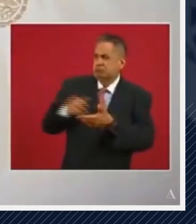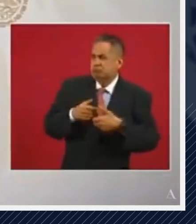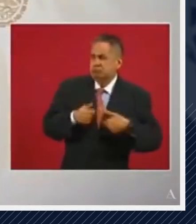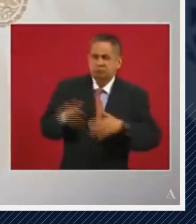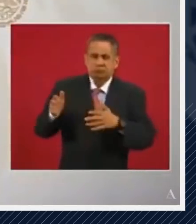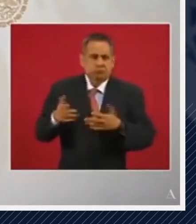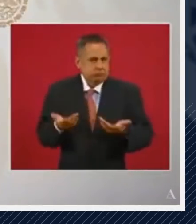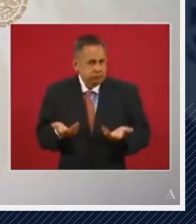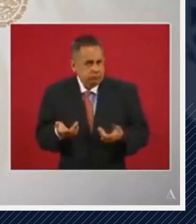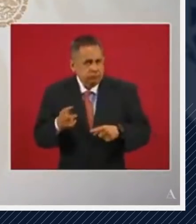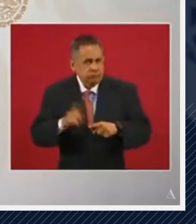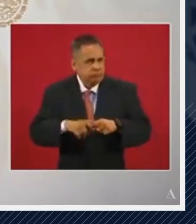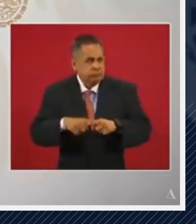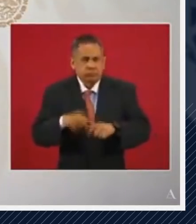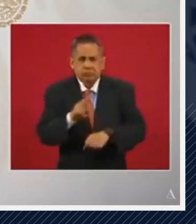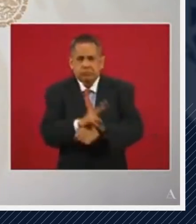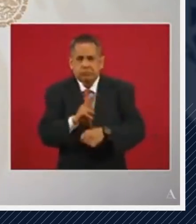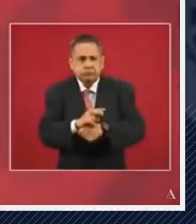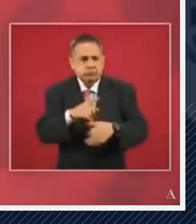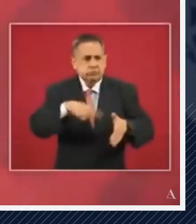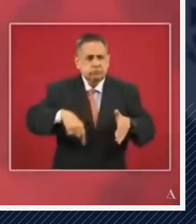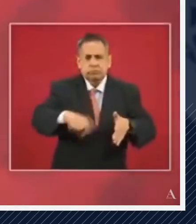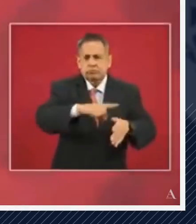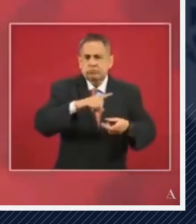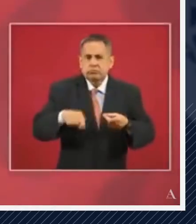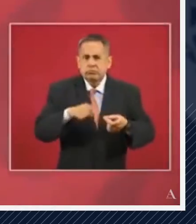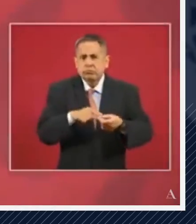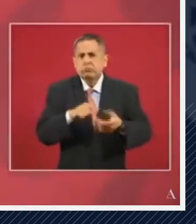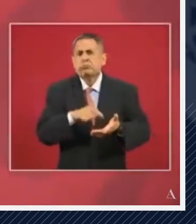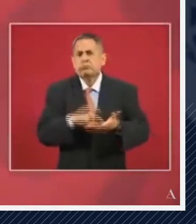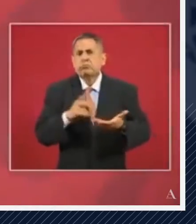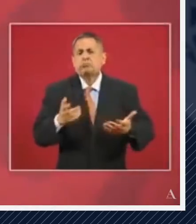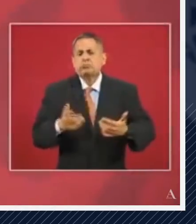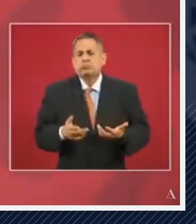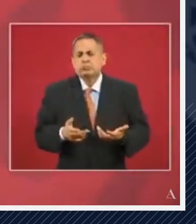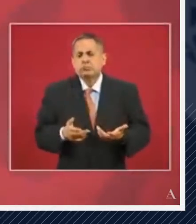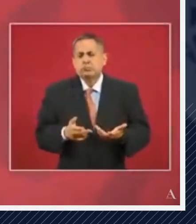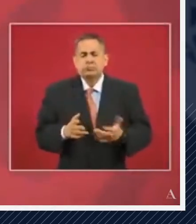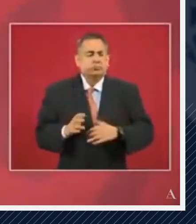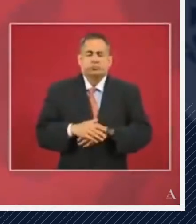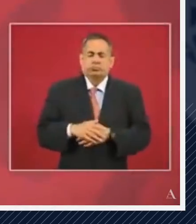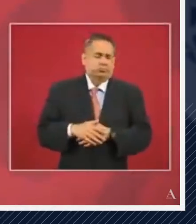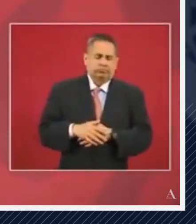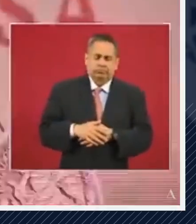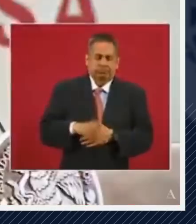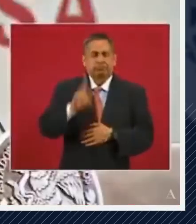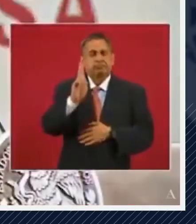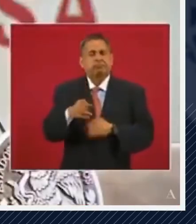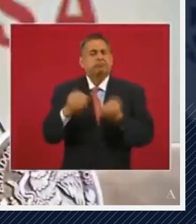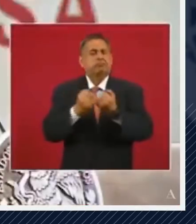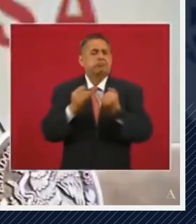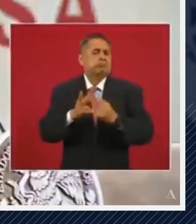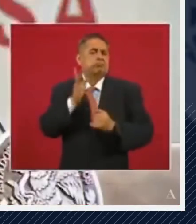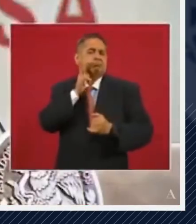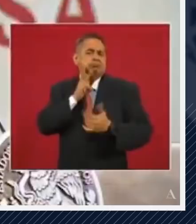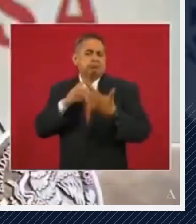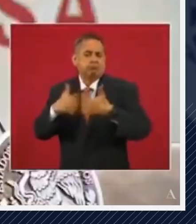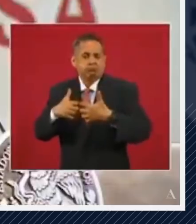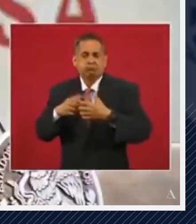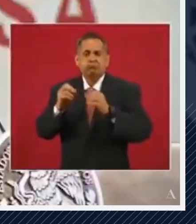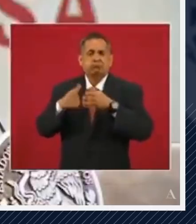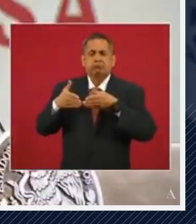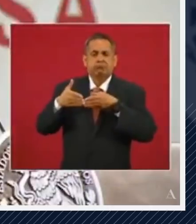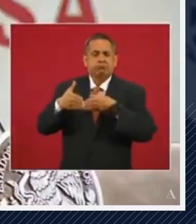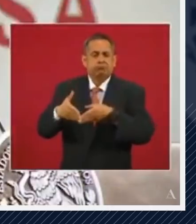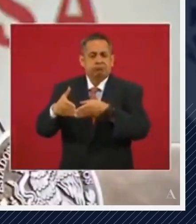Nunca la va a conseguir en mi caso. Como es de suponerse, Carmen, por nuestra propia formación, biografías y lucha